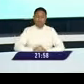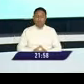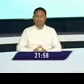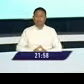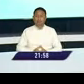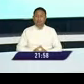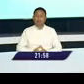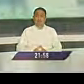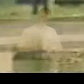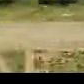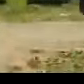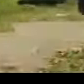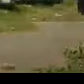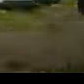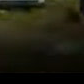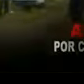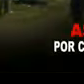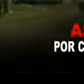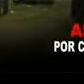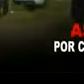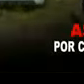día.